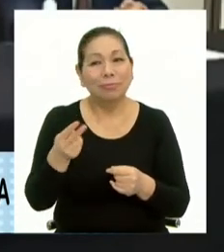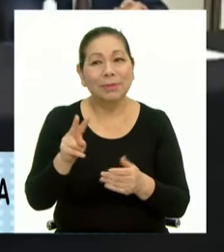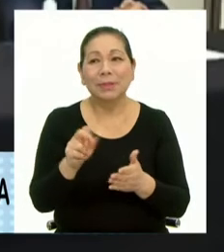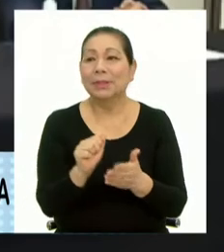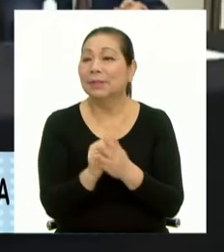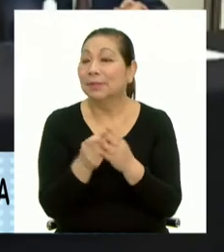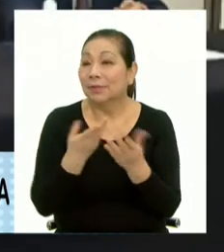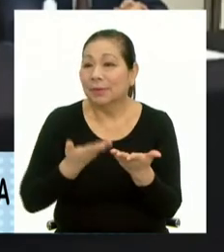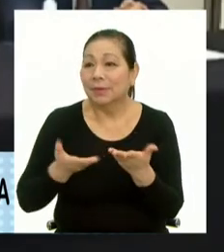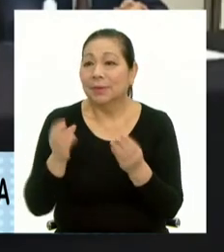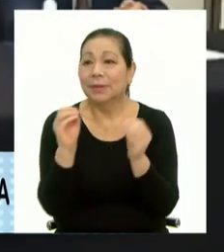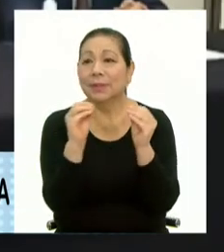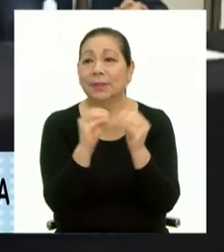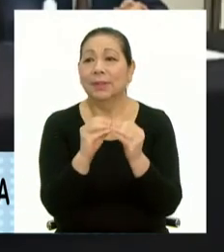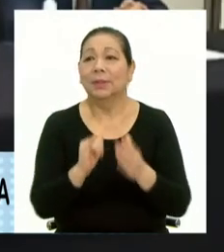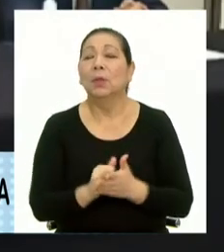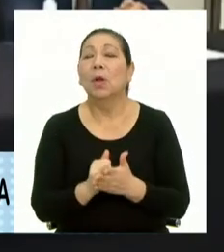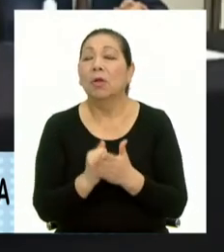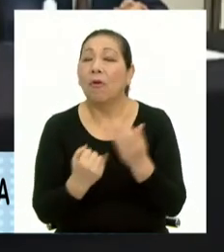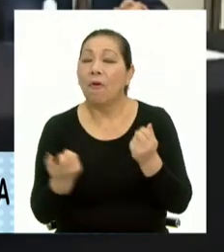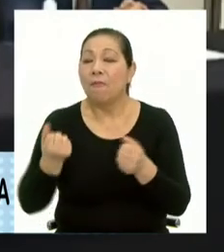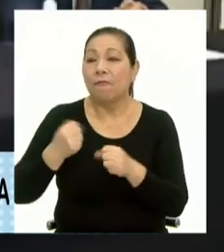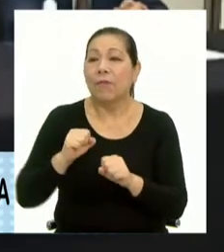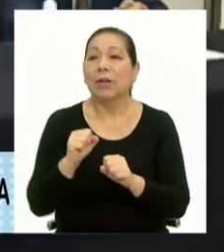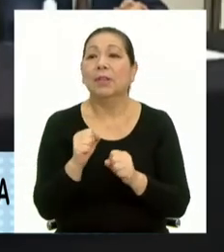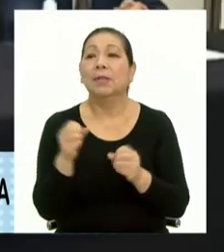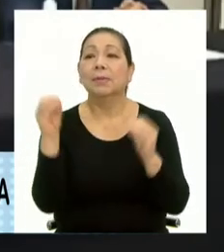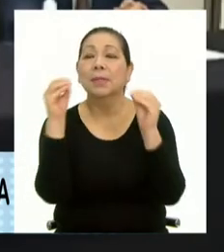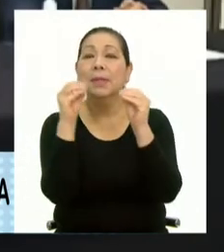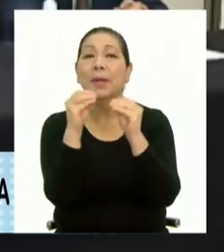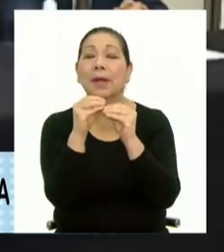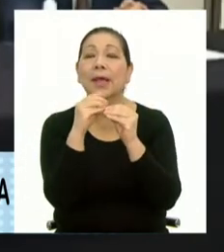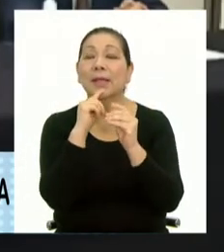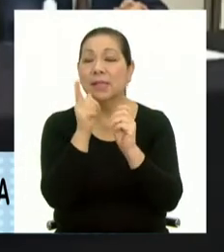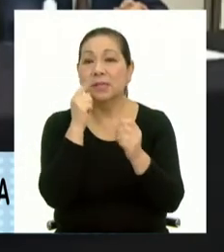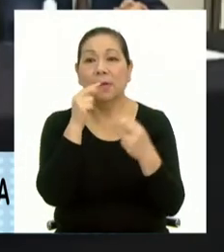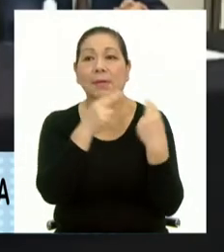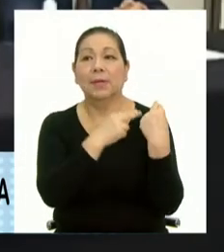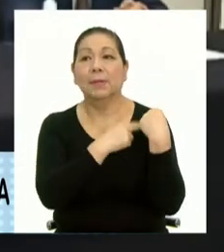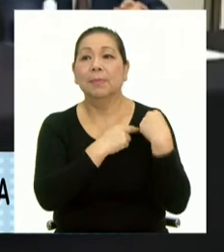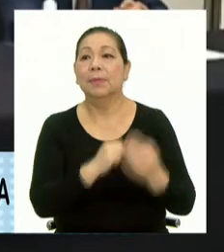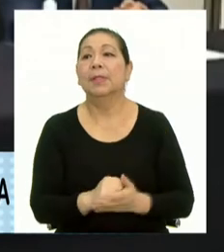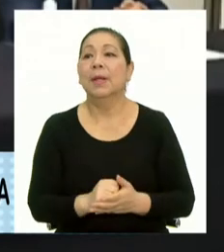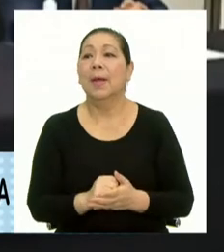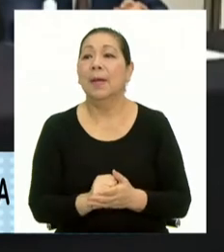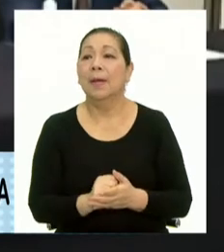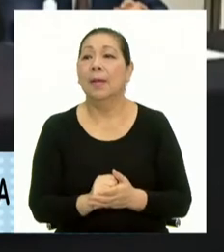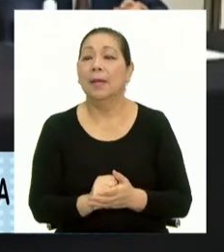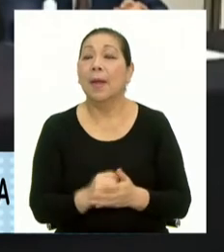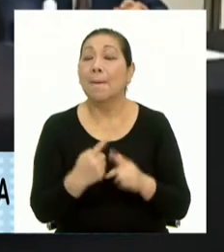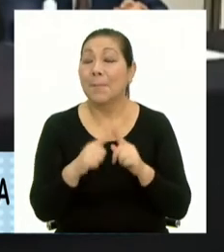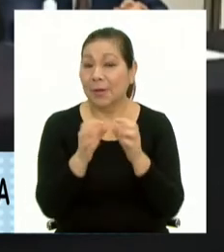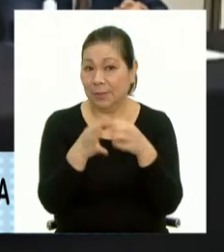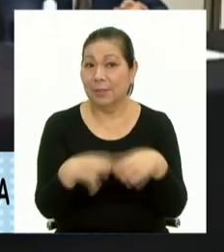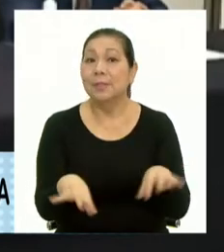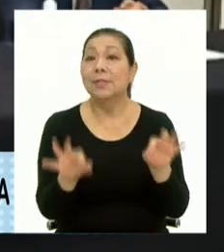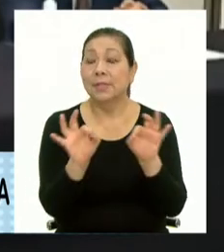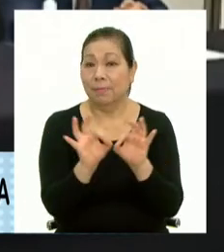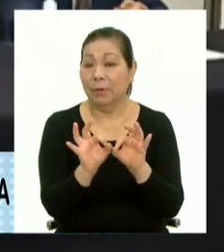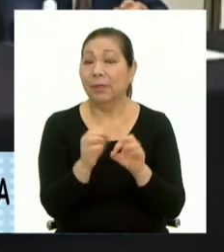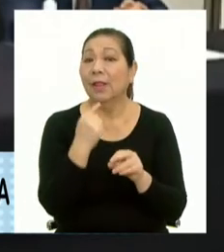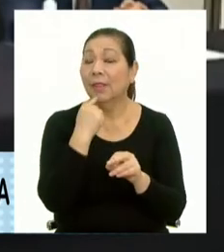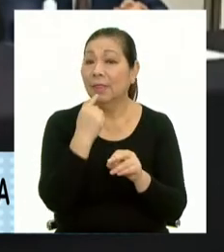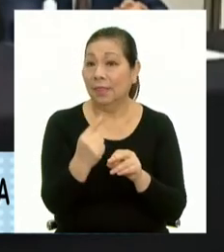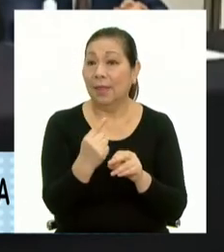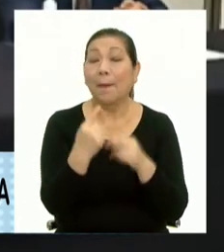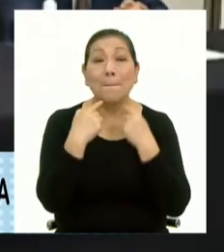de manera integral el plan de fortalecimiento patrimonial al que se había comprometido. Es importante enfatizar